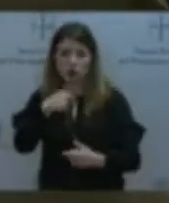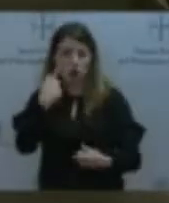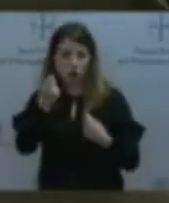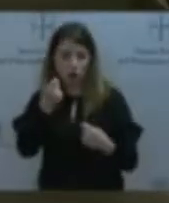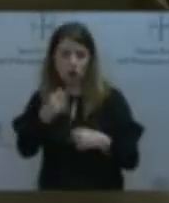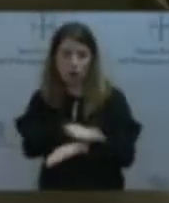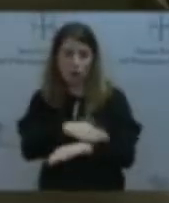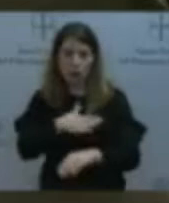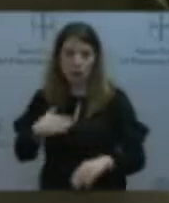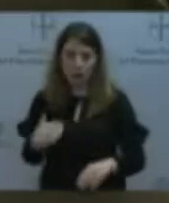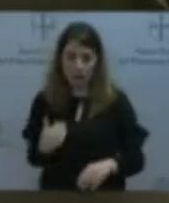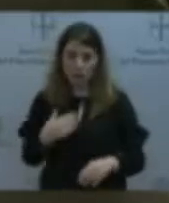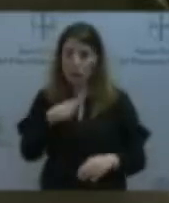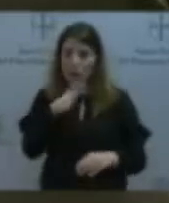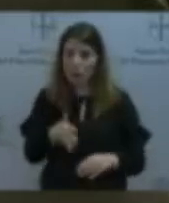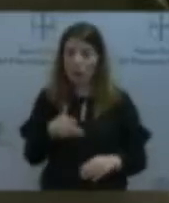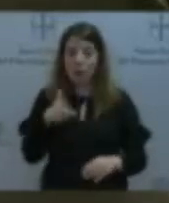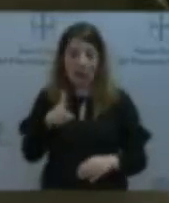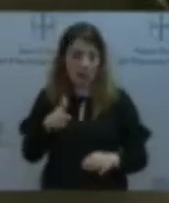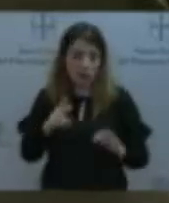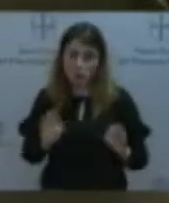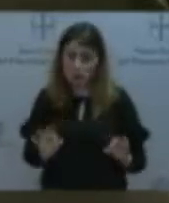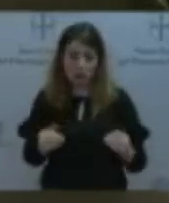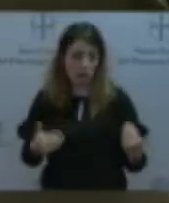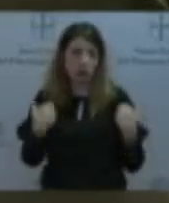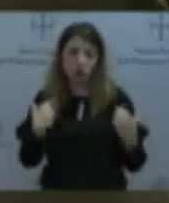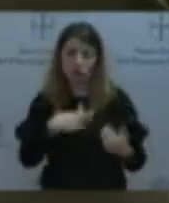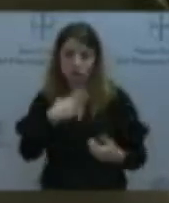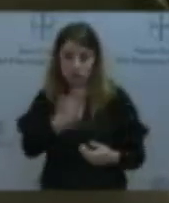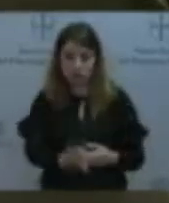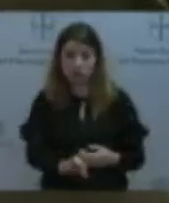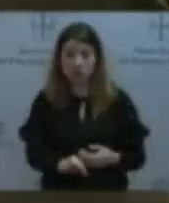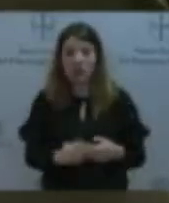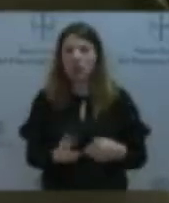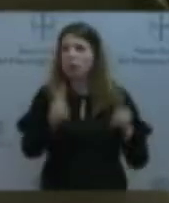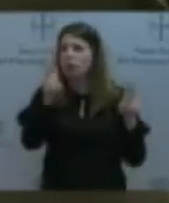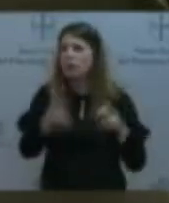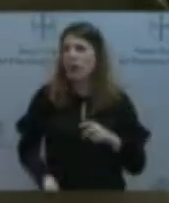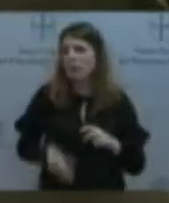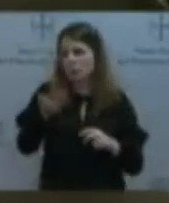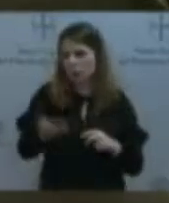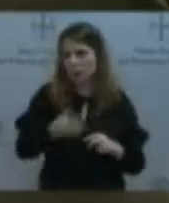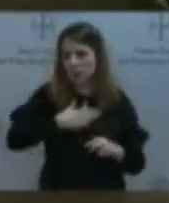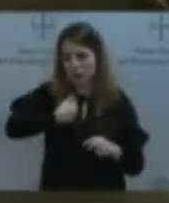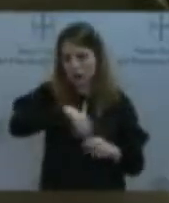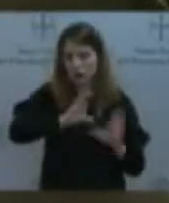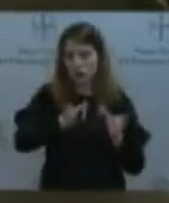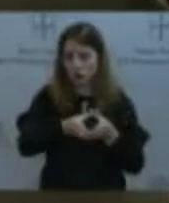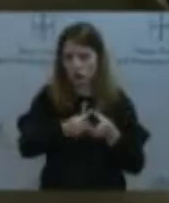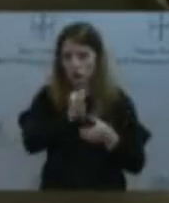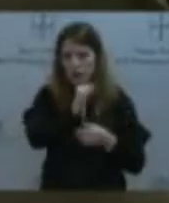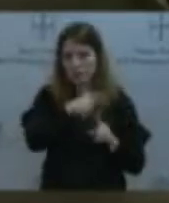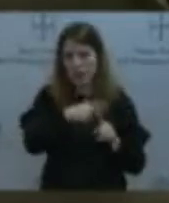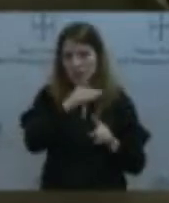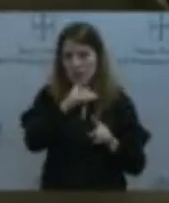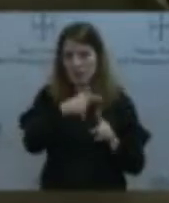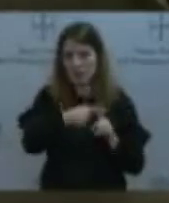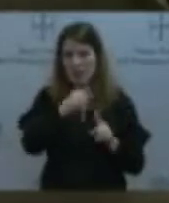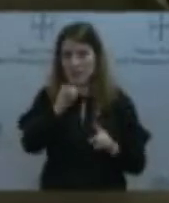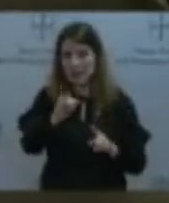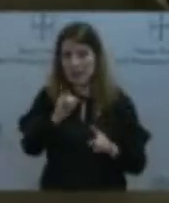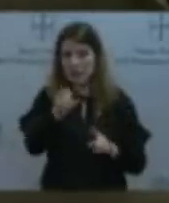corresponde, en un asunto tan importante como lo es para nuestro grupo la I+D+I, recibimos los expedientes tras varios meses.